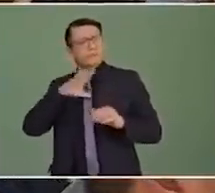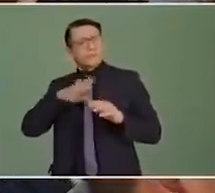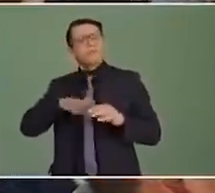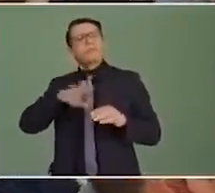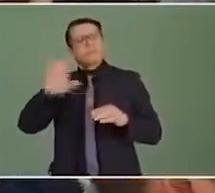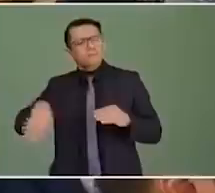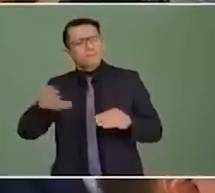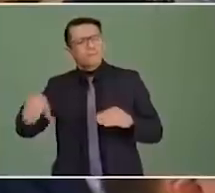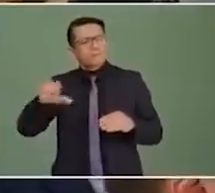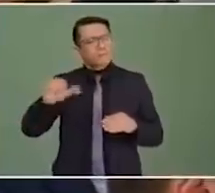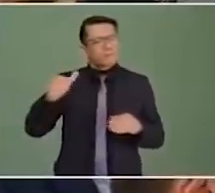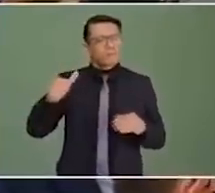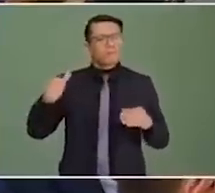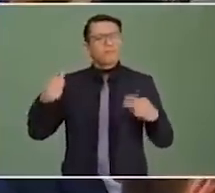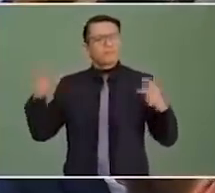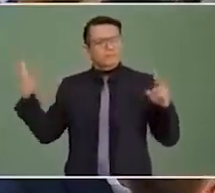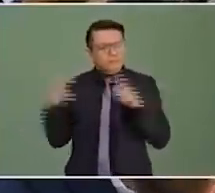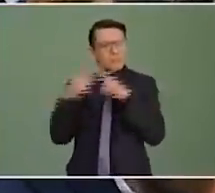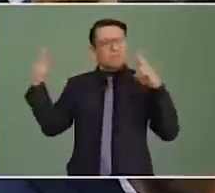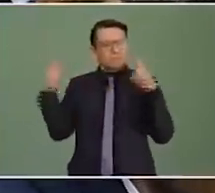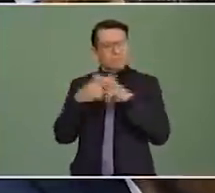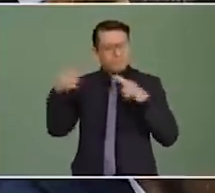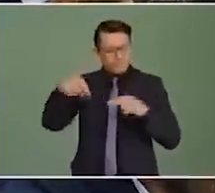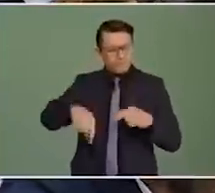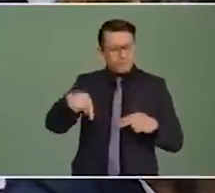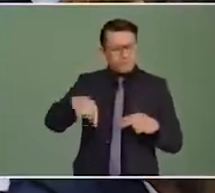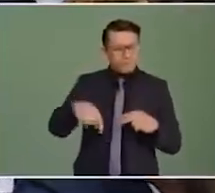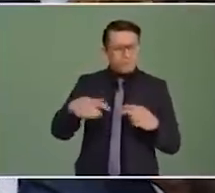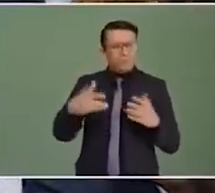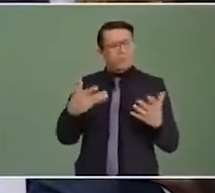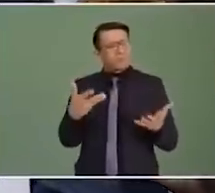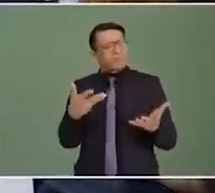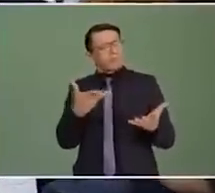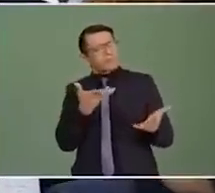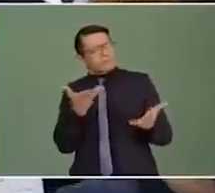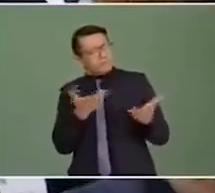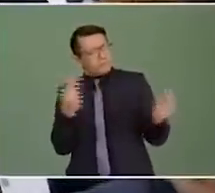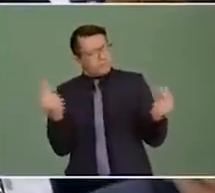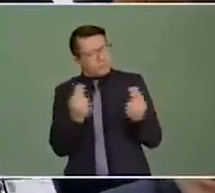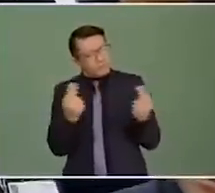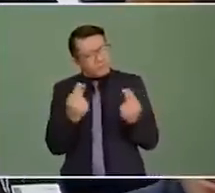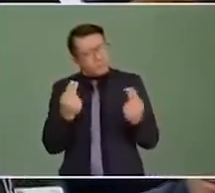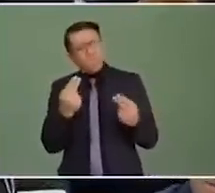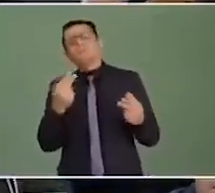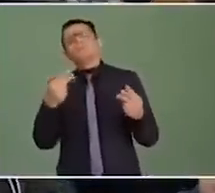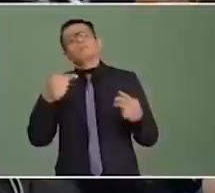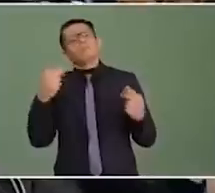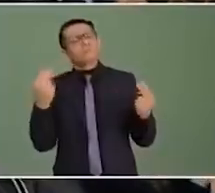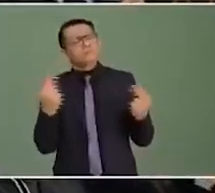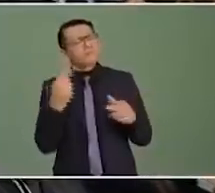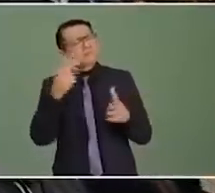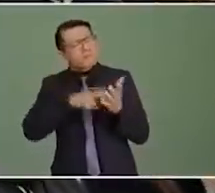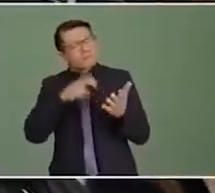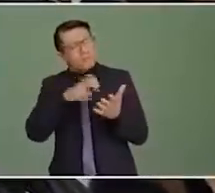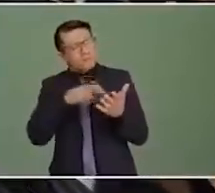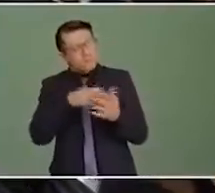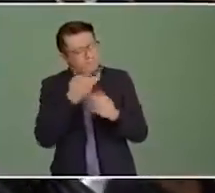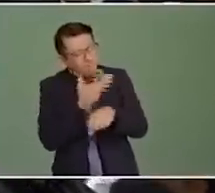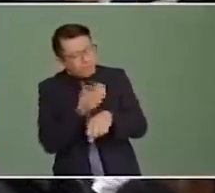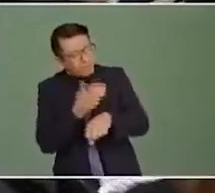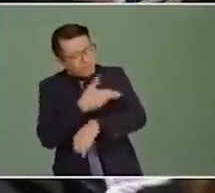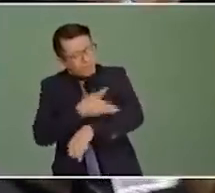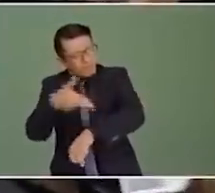pues que empezar a resultados un operativo de este tipo si hay una petición del gobierno del estado para más efectivos